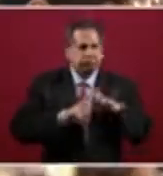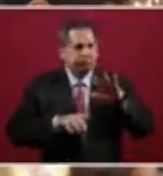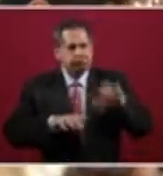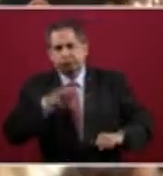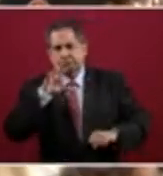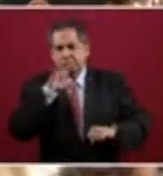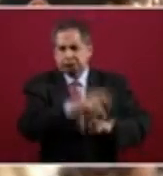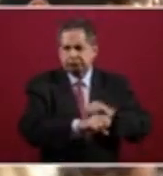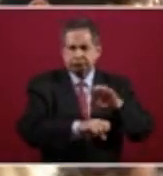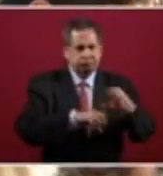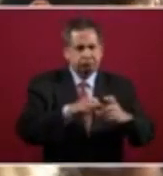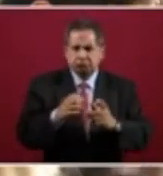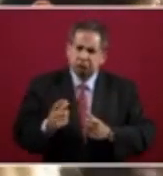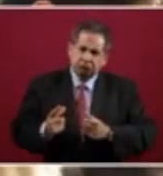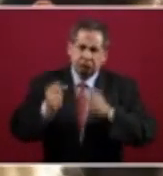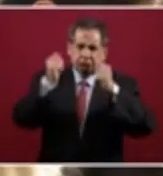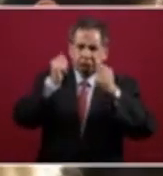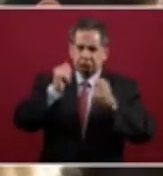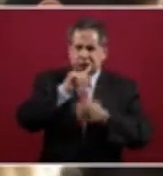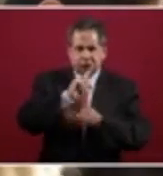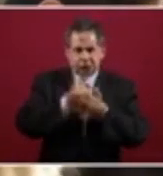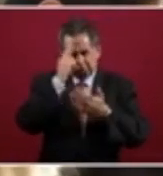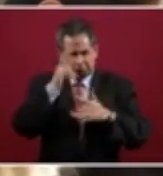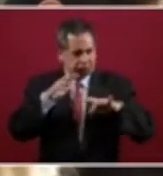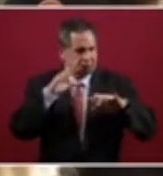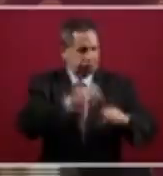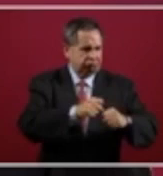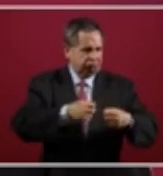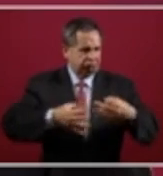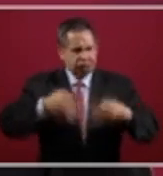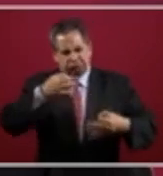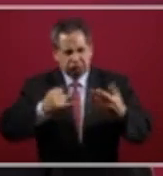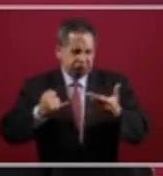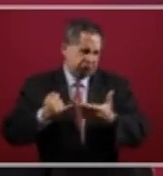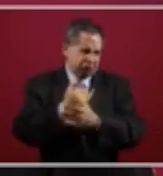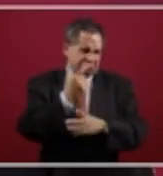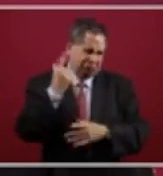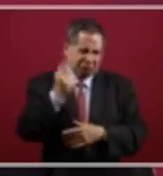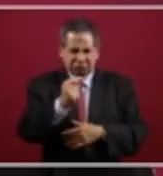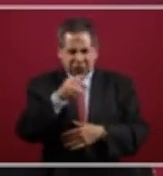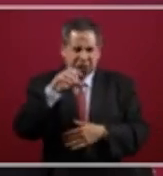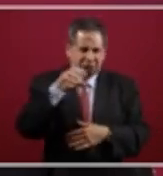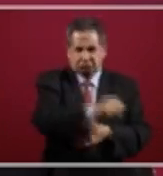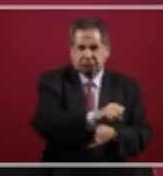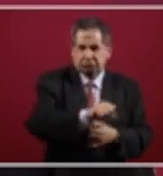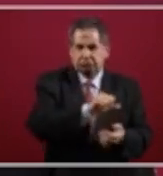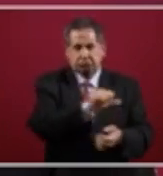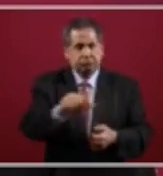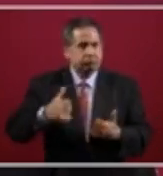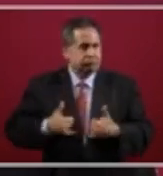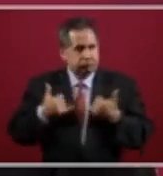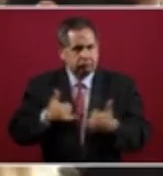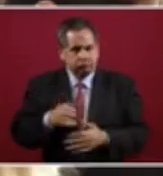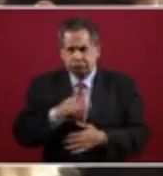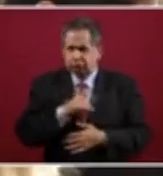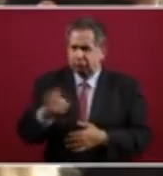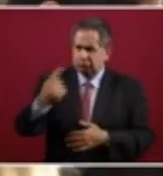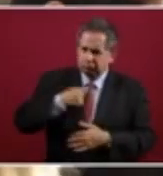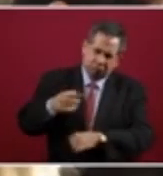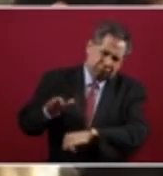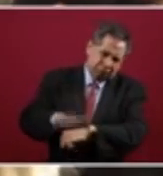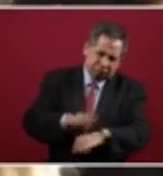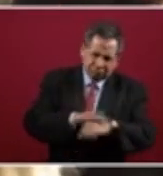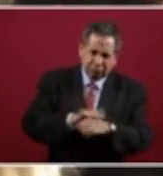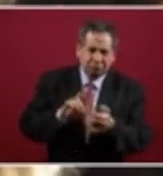detenciones arbitrarias y están juzgando así sin ton ni son a los jóvenes. ¿Usted podría hacerle un llamado